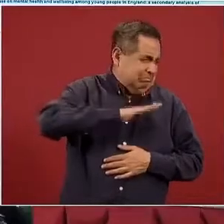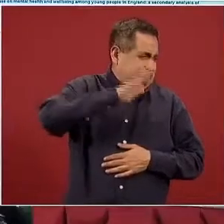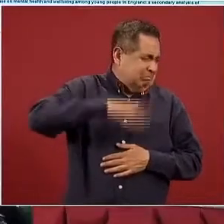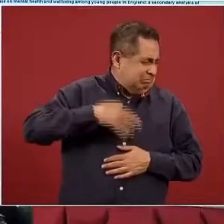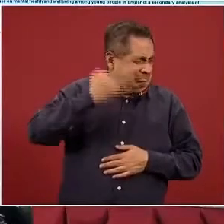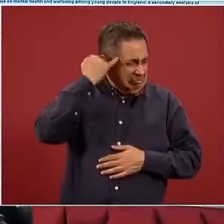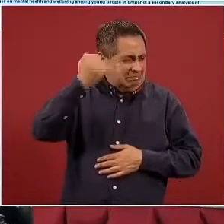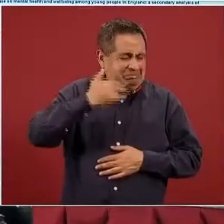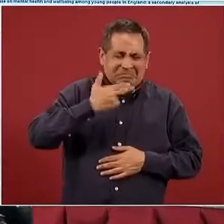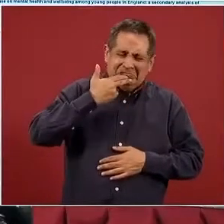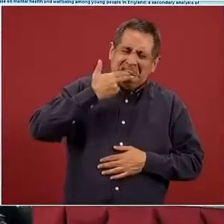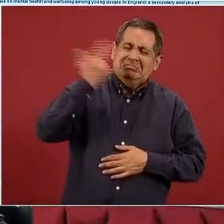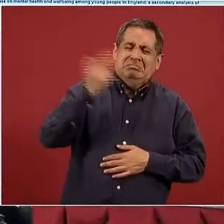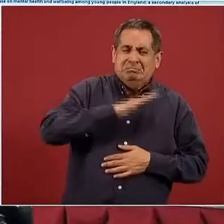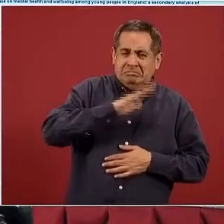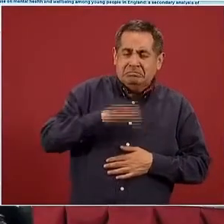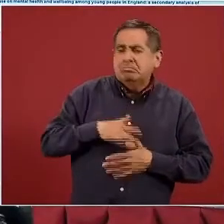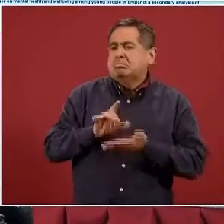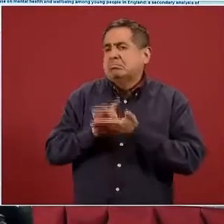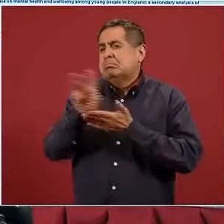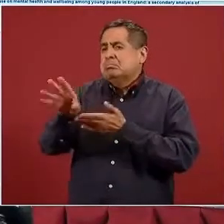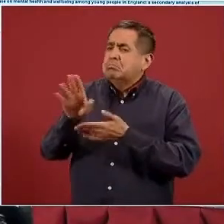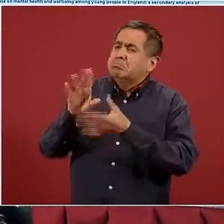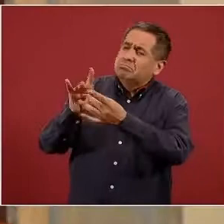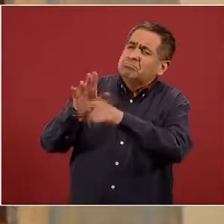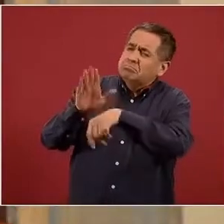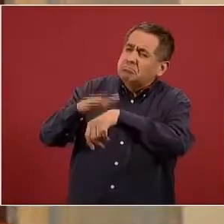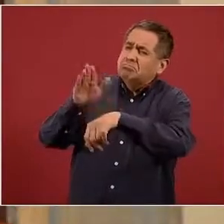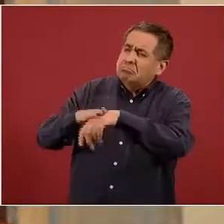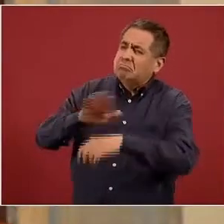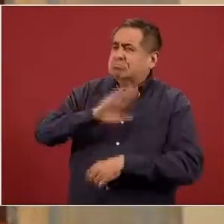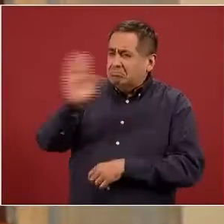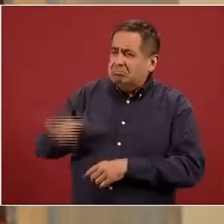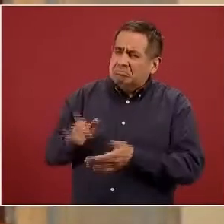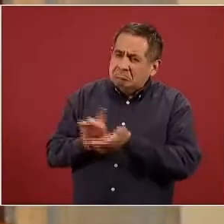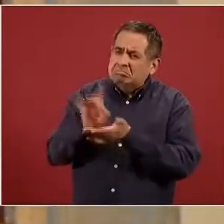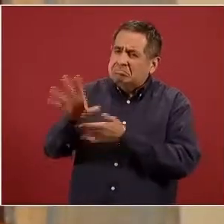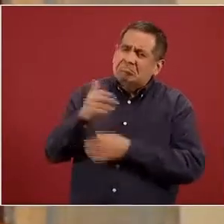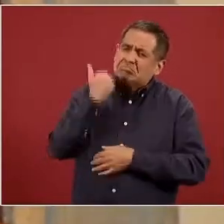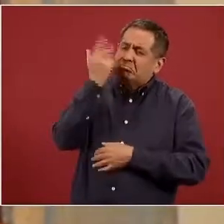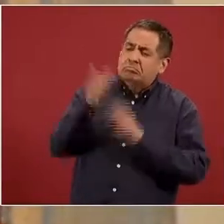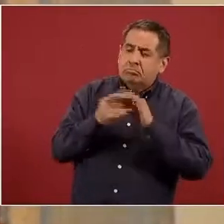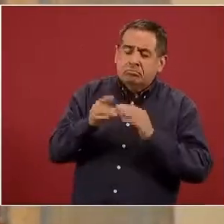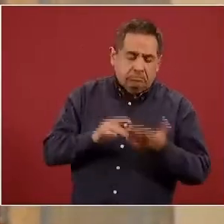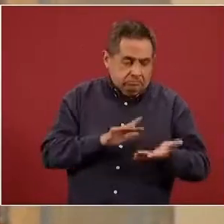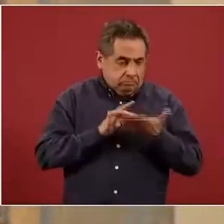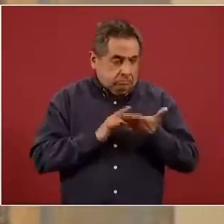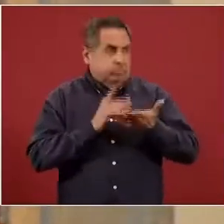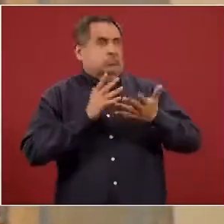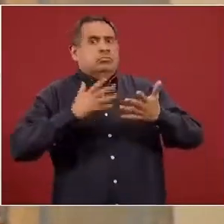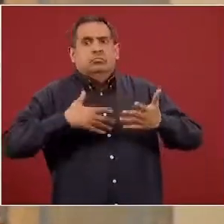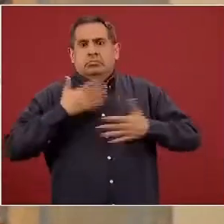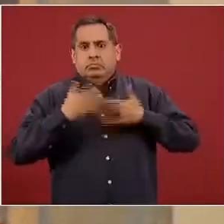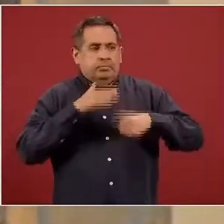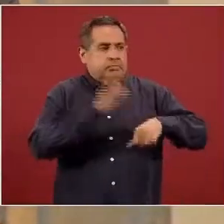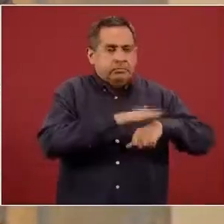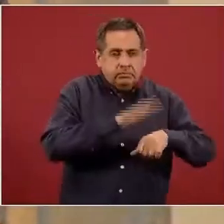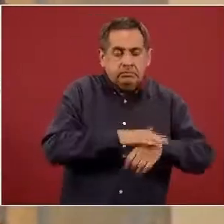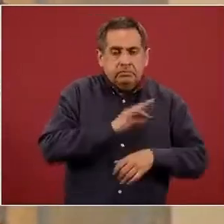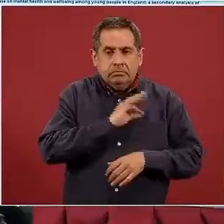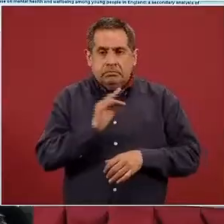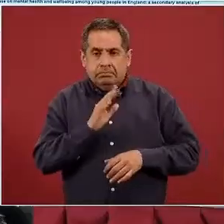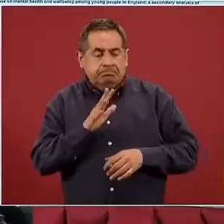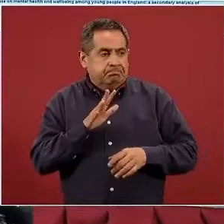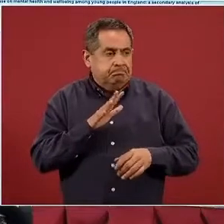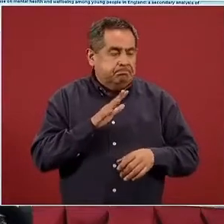ideas de muerte, ideas suicidas a través de las redes sociales, y pues muchas personas pueden hacer